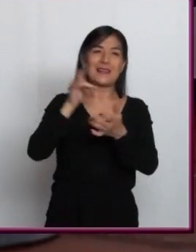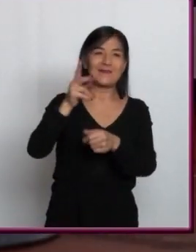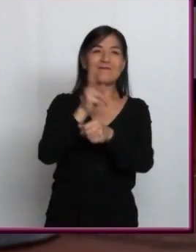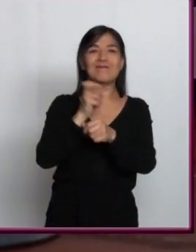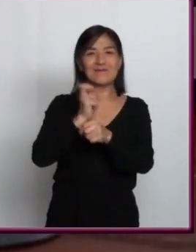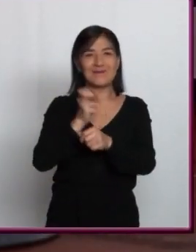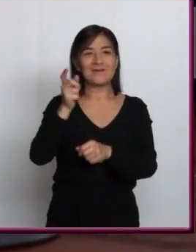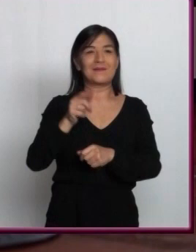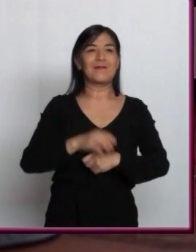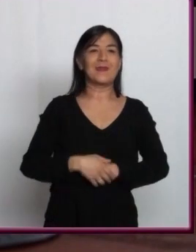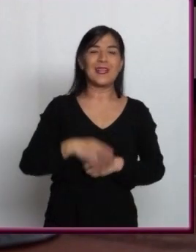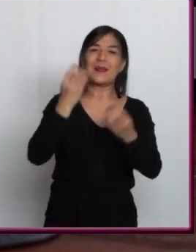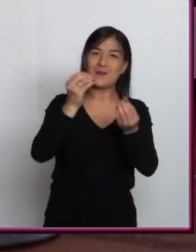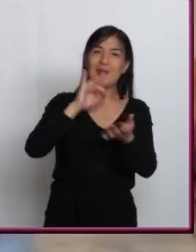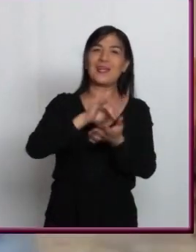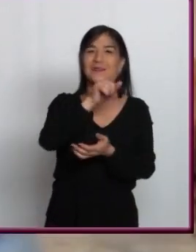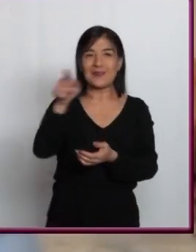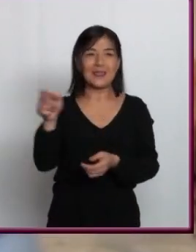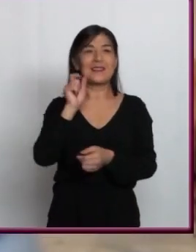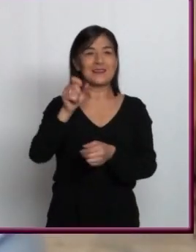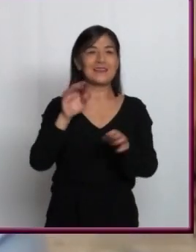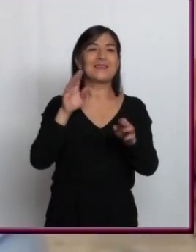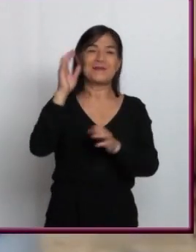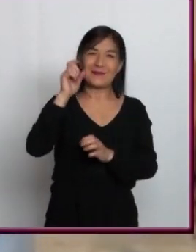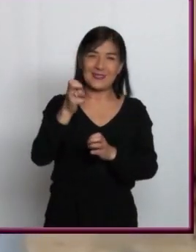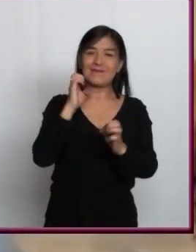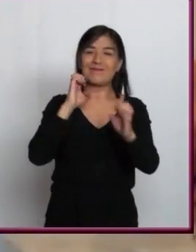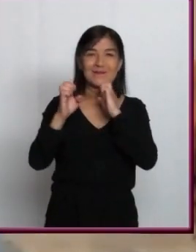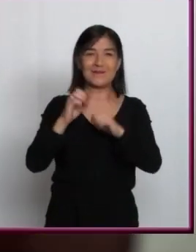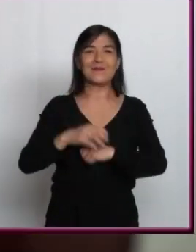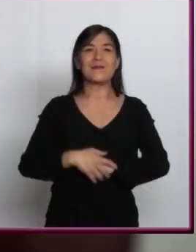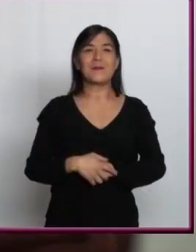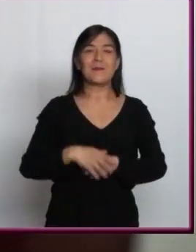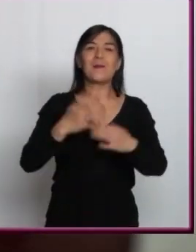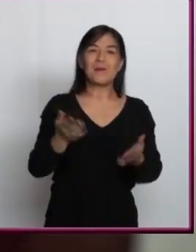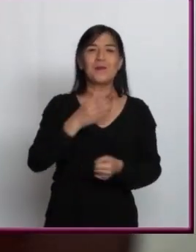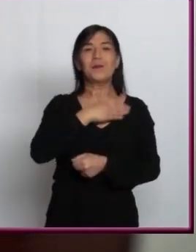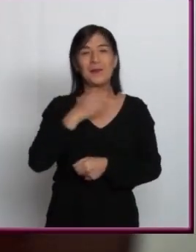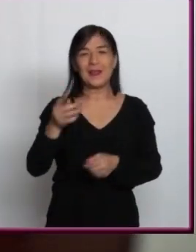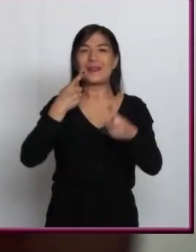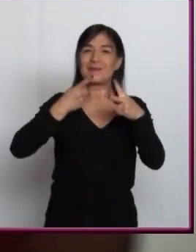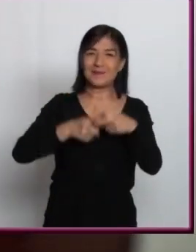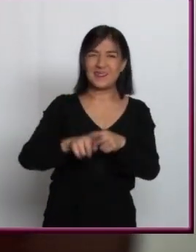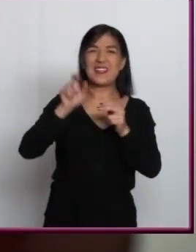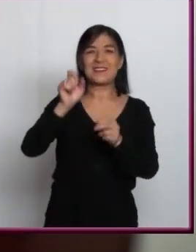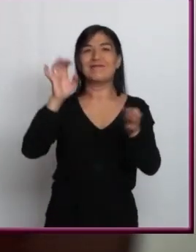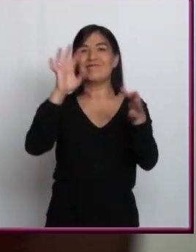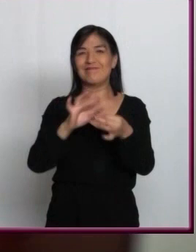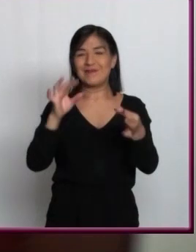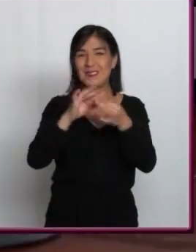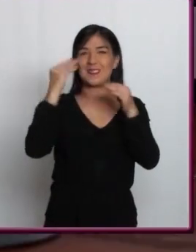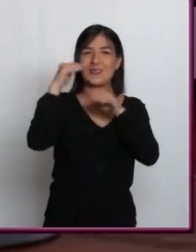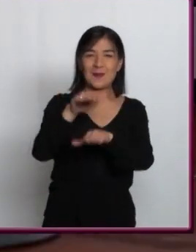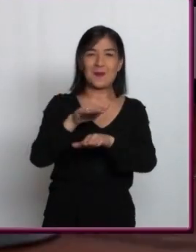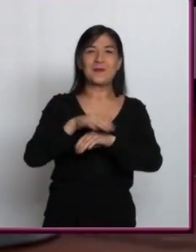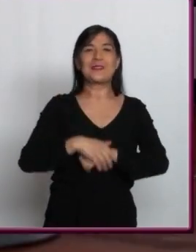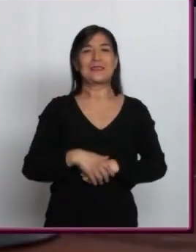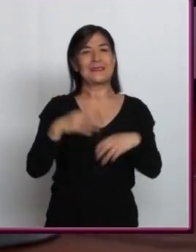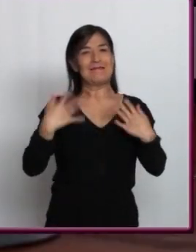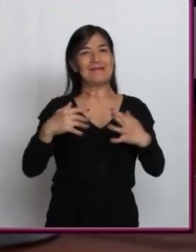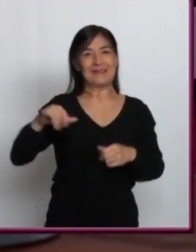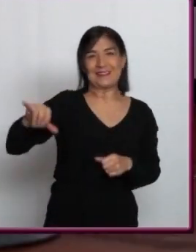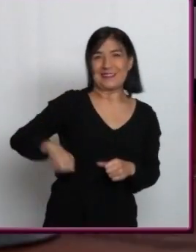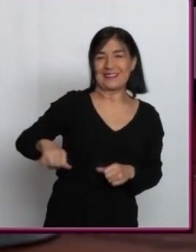invitación. Muchas gracias a ustedes por considerarme. Bueno, empecemos a hablar de esto que es